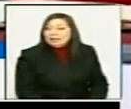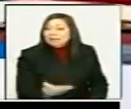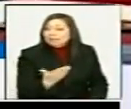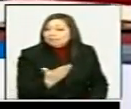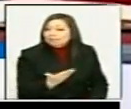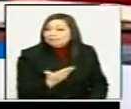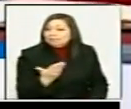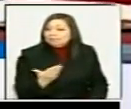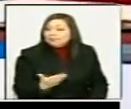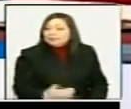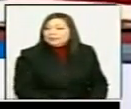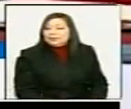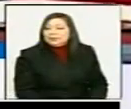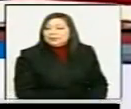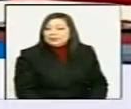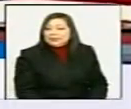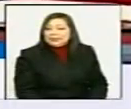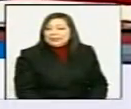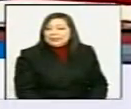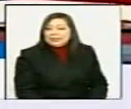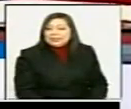Banco Interamericano de Desarrollo.